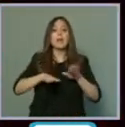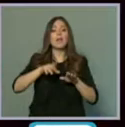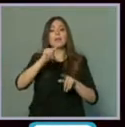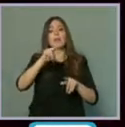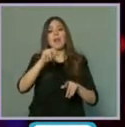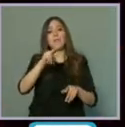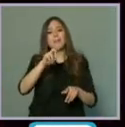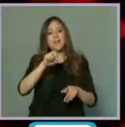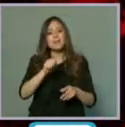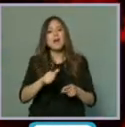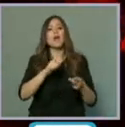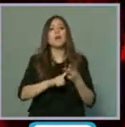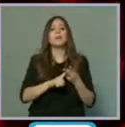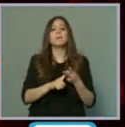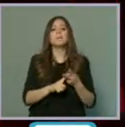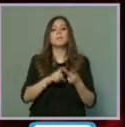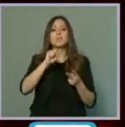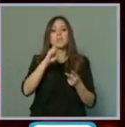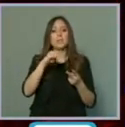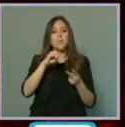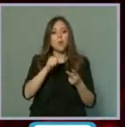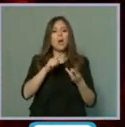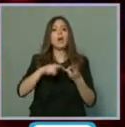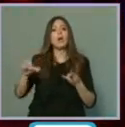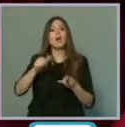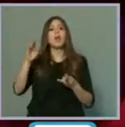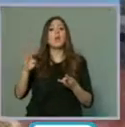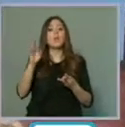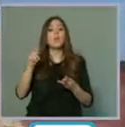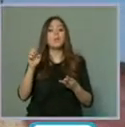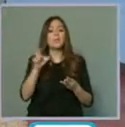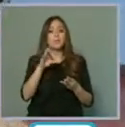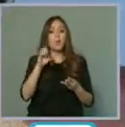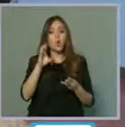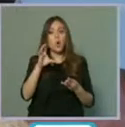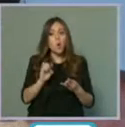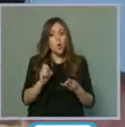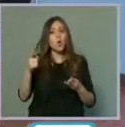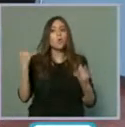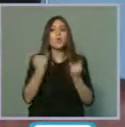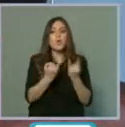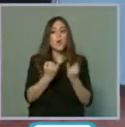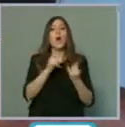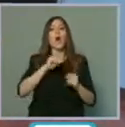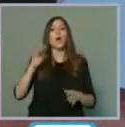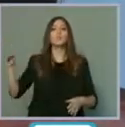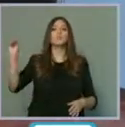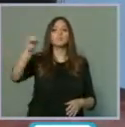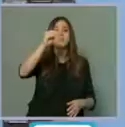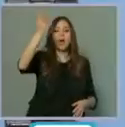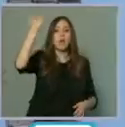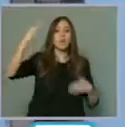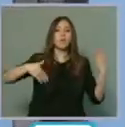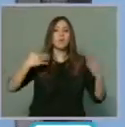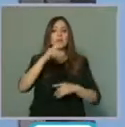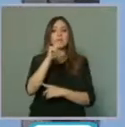estar presentando, además de Semoa, la Bruja de Texcoco, que la Bruja de Texcoco, de hecho, también ya se ha presentado en Traición. Y